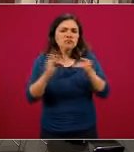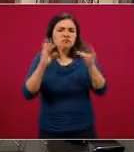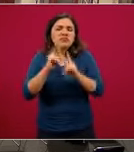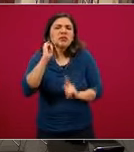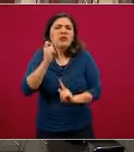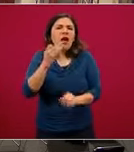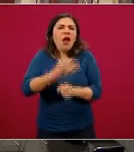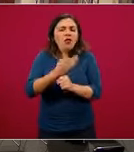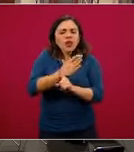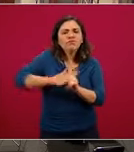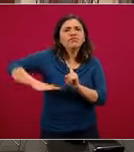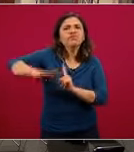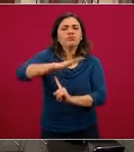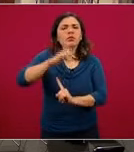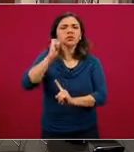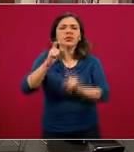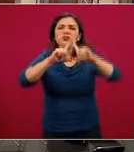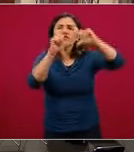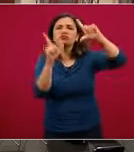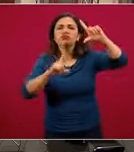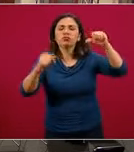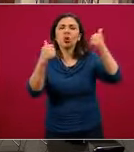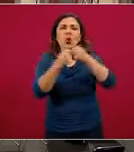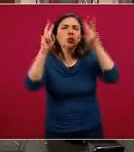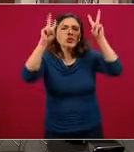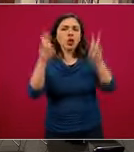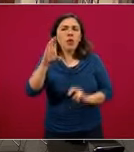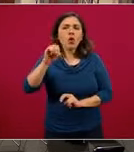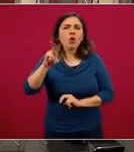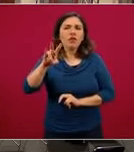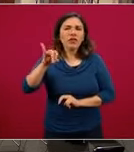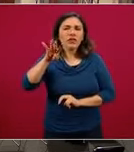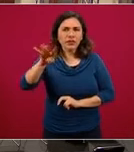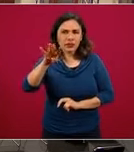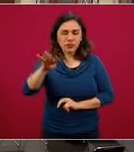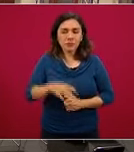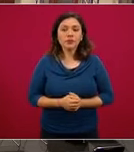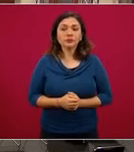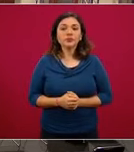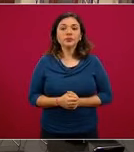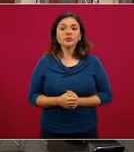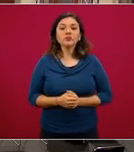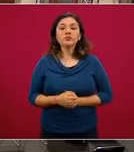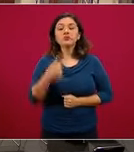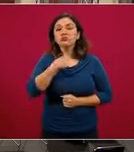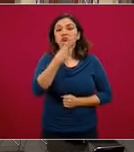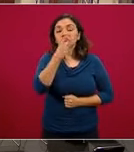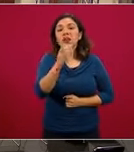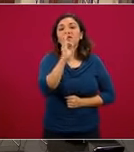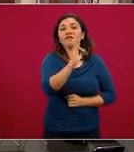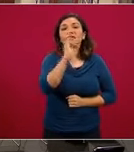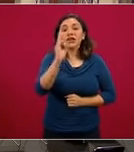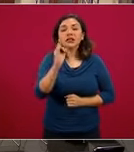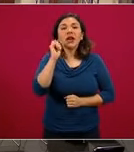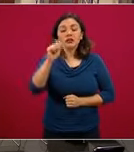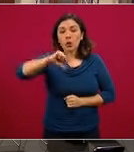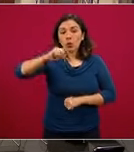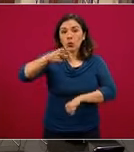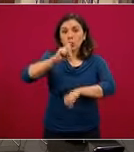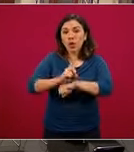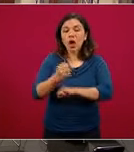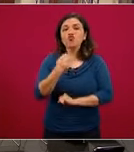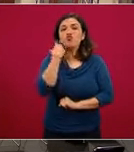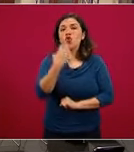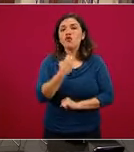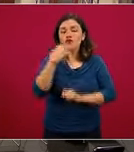escenario nacional de COVID-19. Actualizamos las fechas. Hoy estamos en la